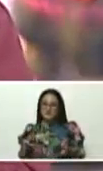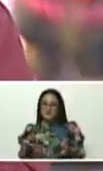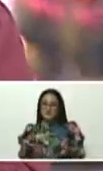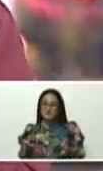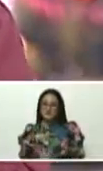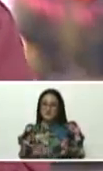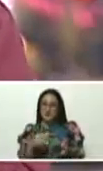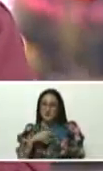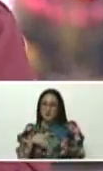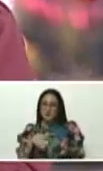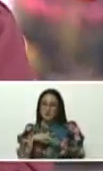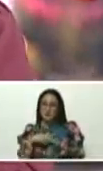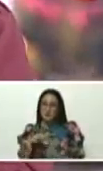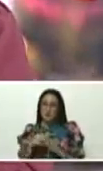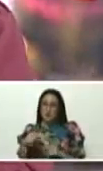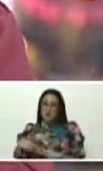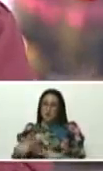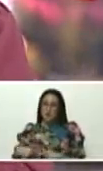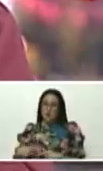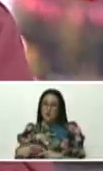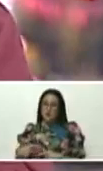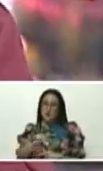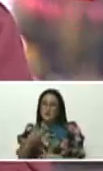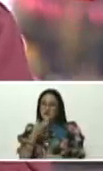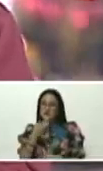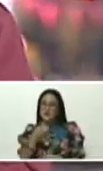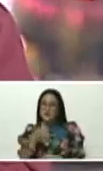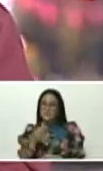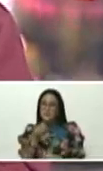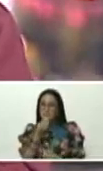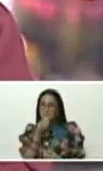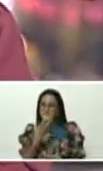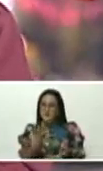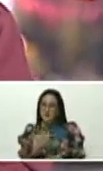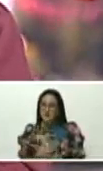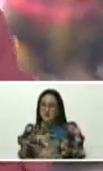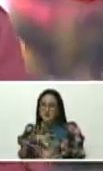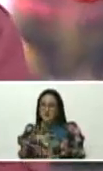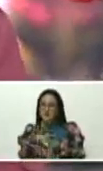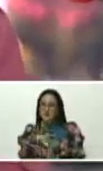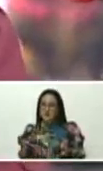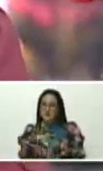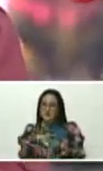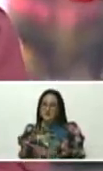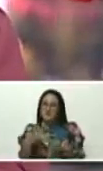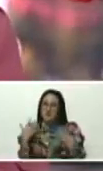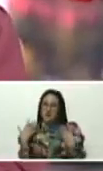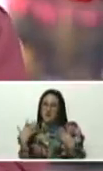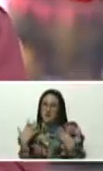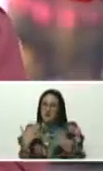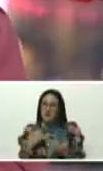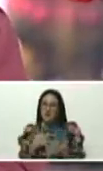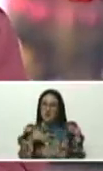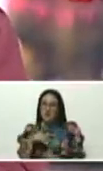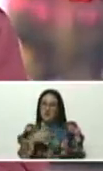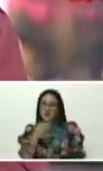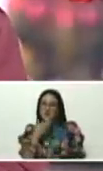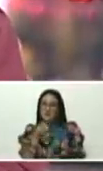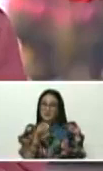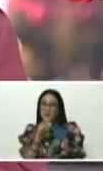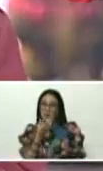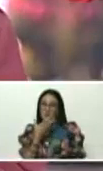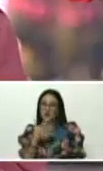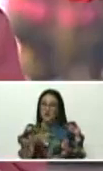como nosotros todos los días de diciembre son bellos, son frescos, este diciembre